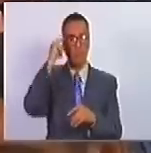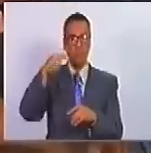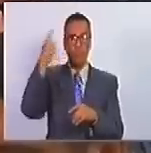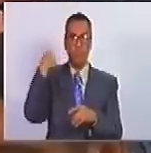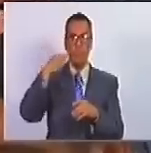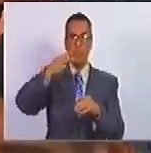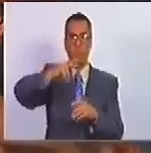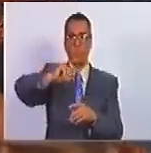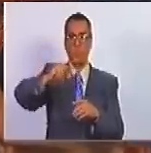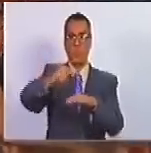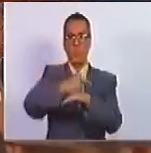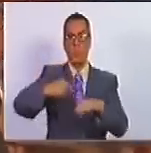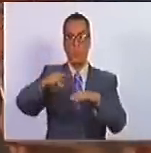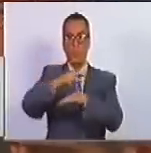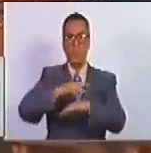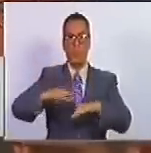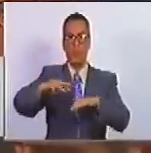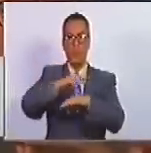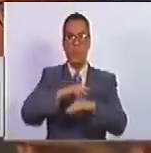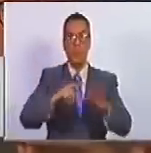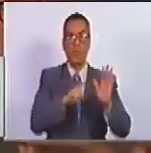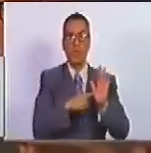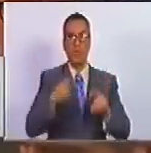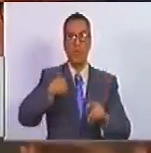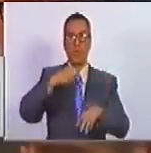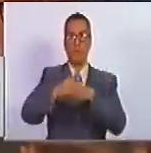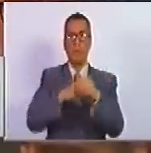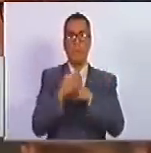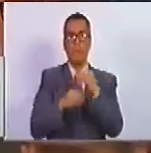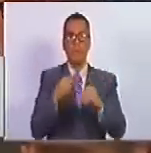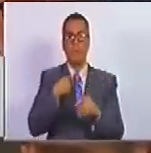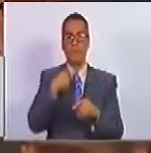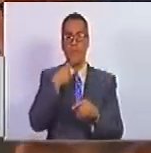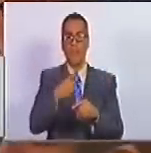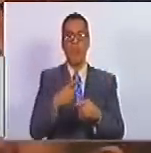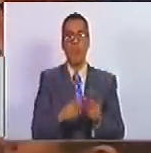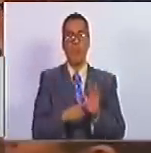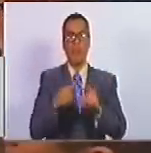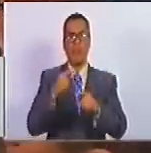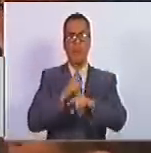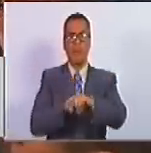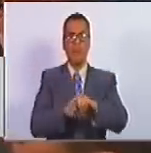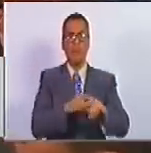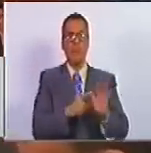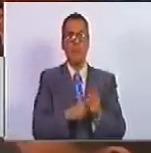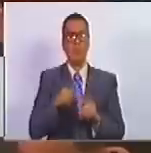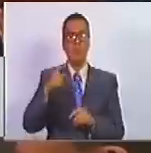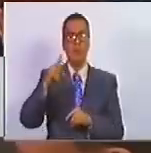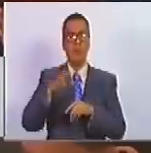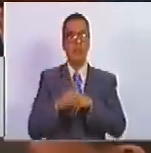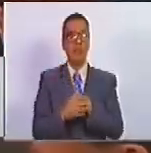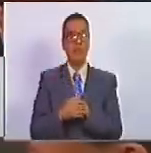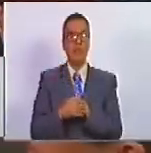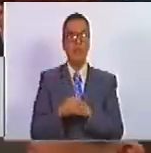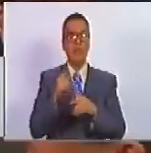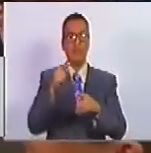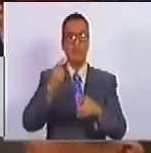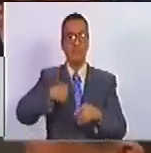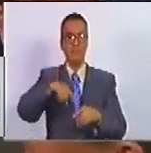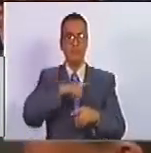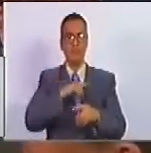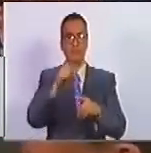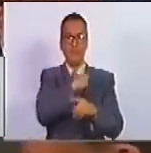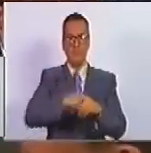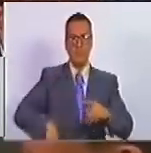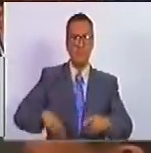Ejecutivo Nacional, a través del Ministerio correspondiente, decía, esto es una policía humanista. Bueno, vamos también nosotros, presidente